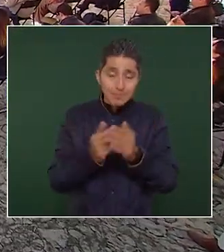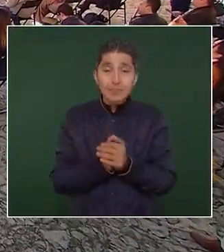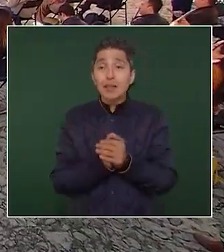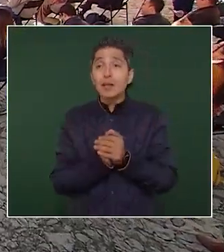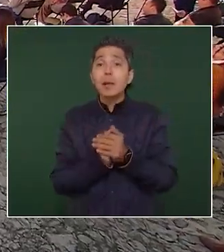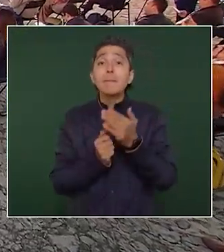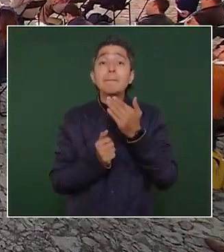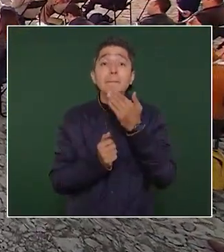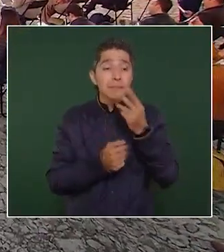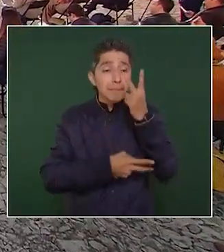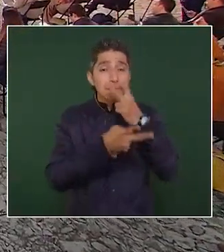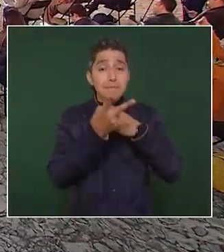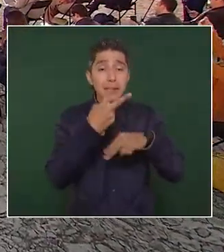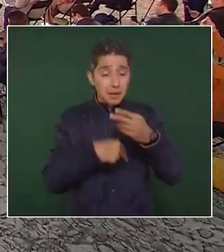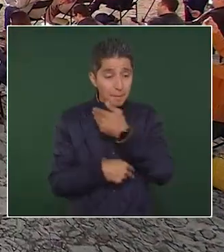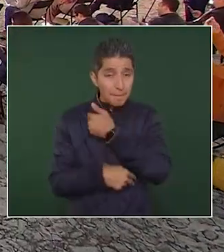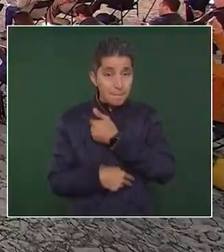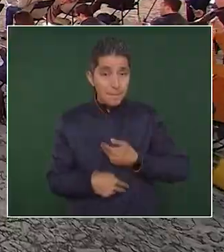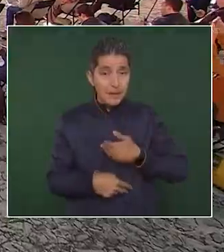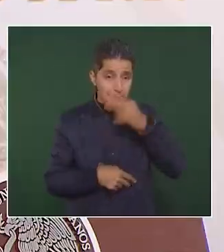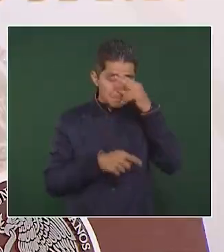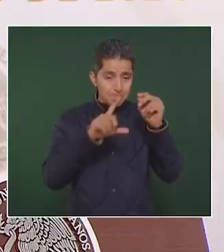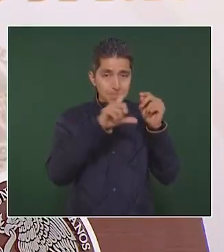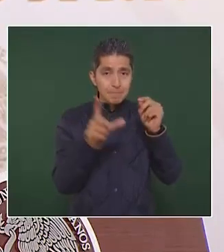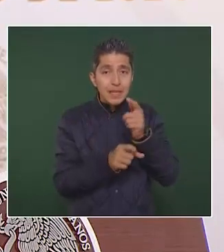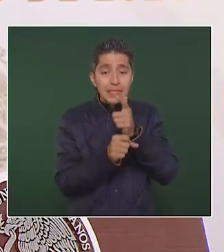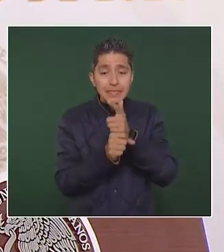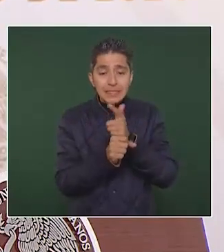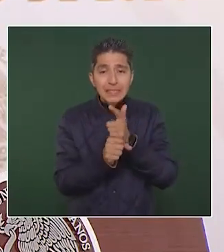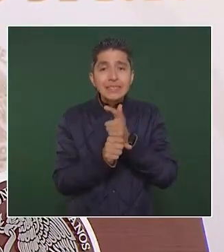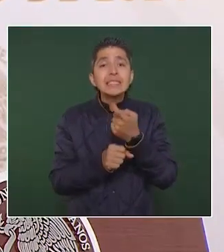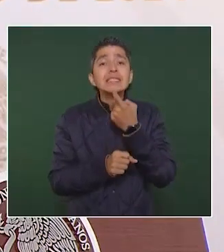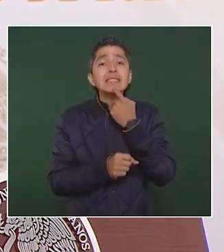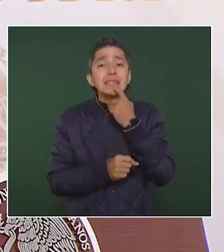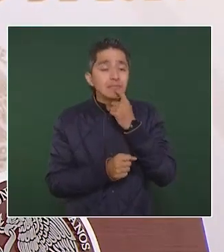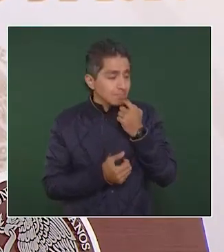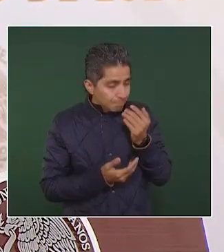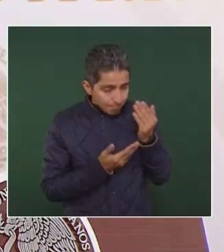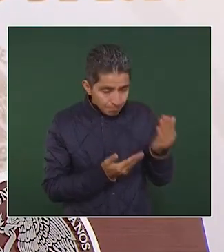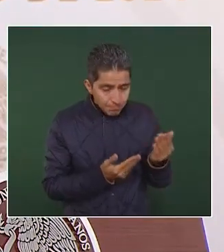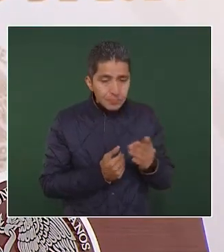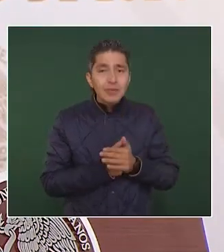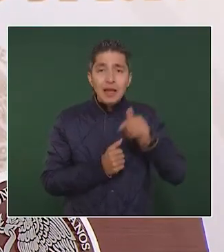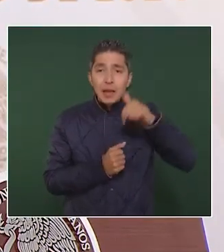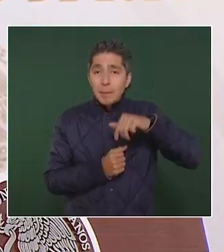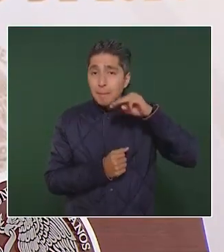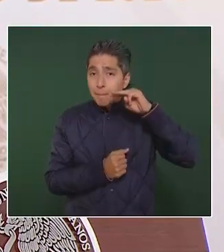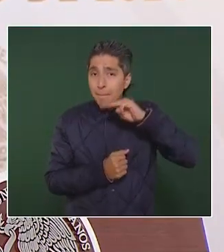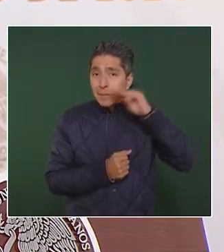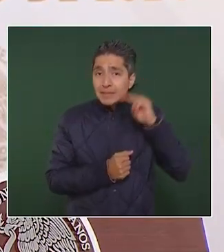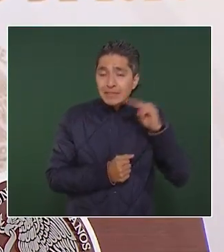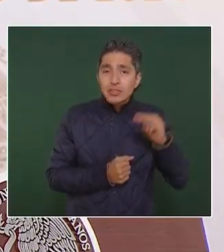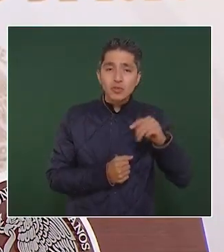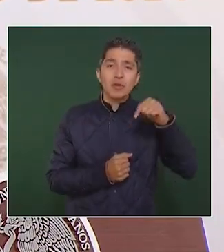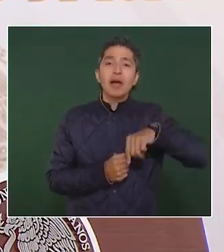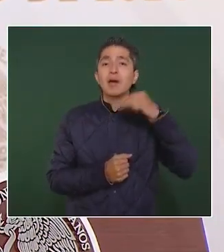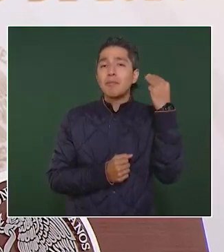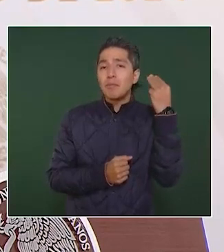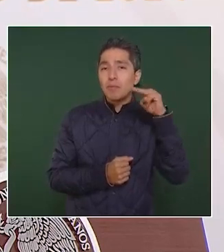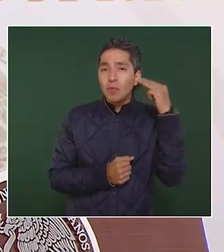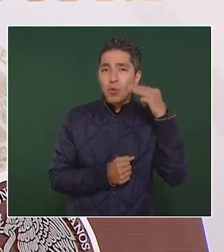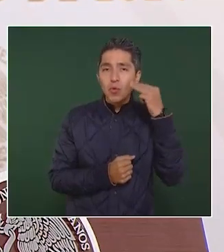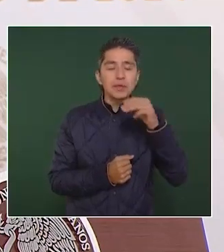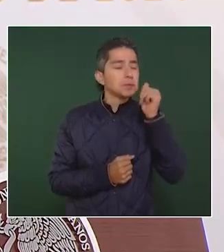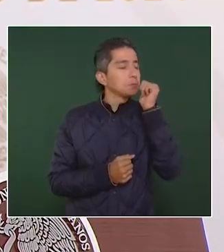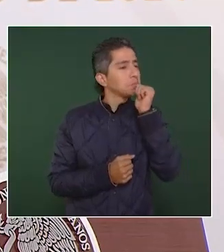Bienvenido, presidente de la República, licenciado Andrés Manuel López Obrador, a Michoacán, a Morelia.